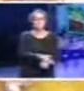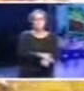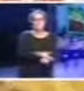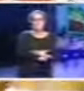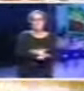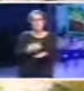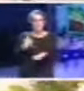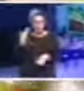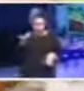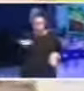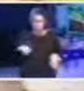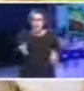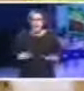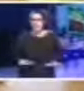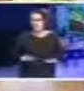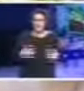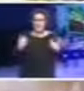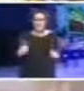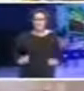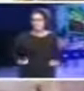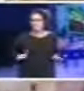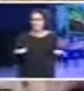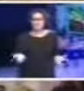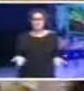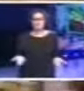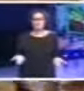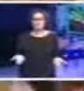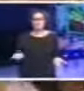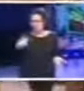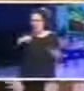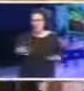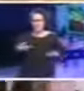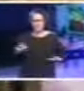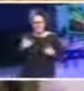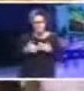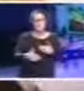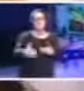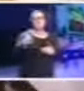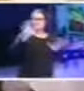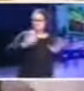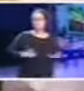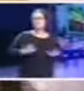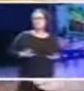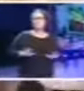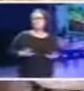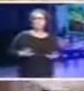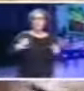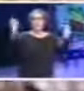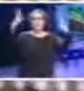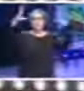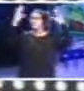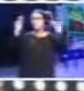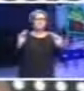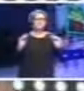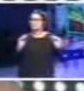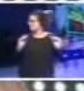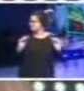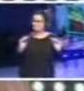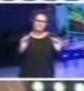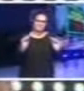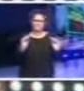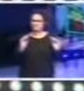Aquí estoy, aquí estaré, no apaguen la